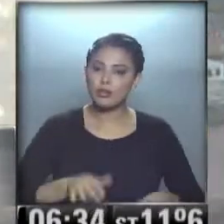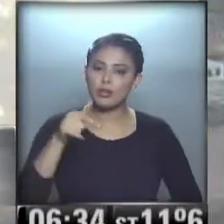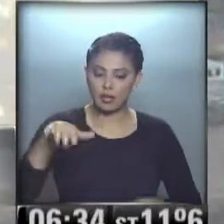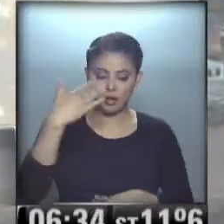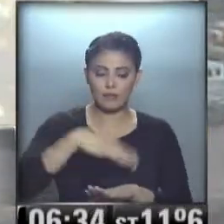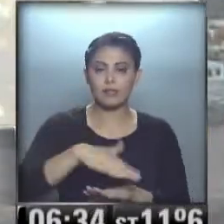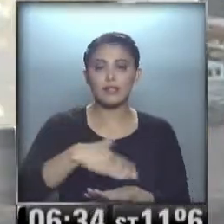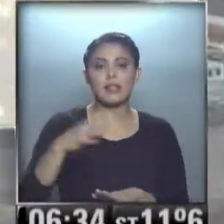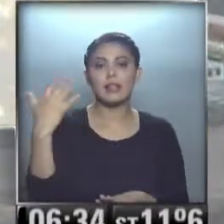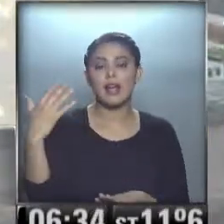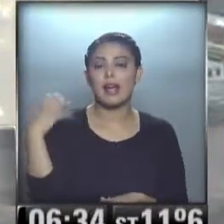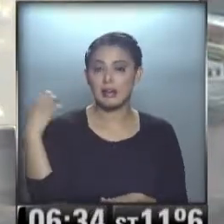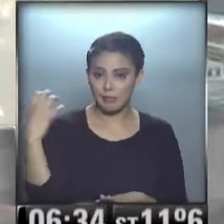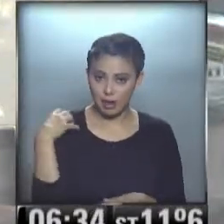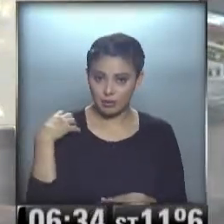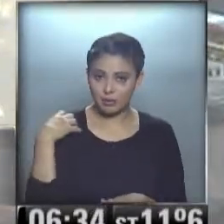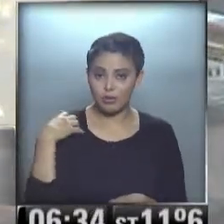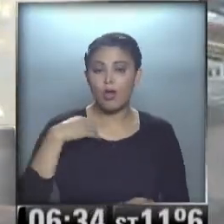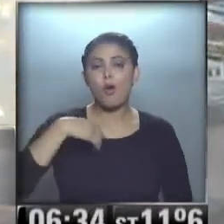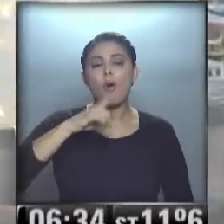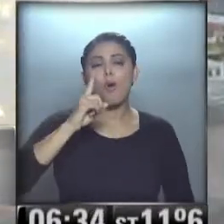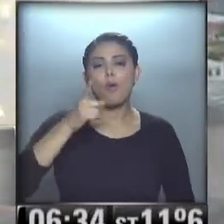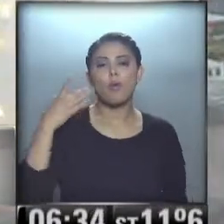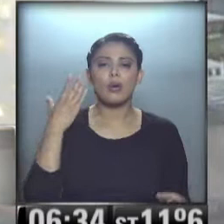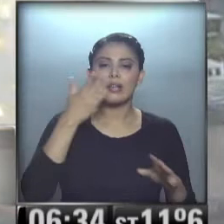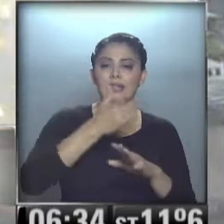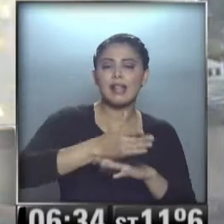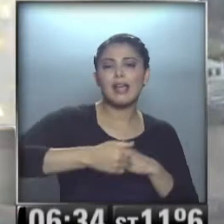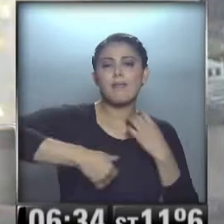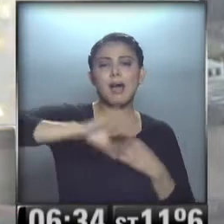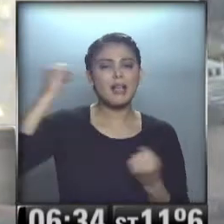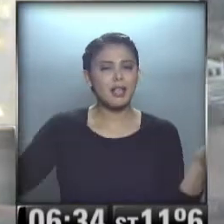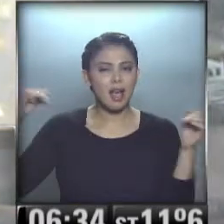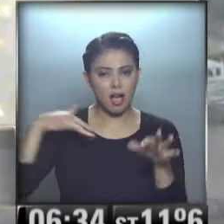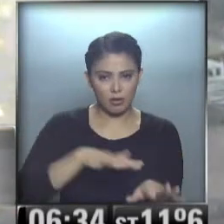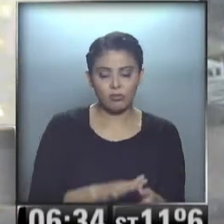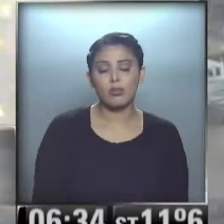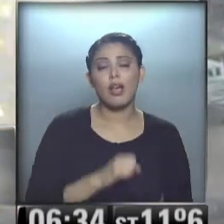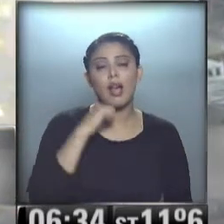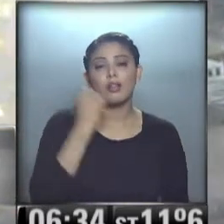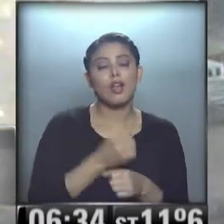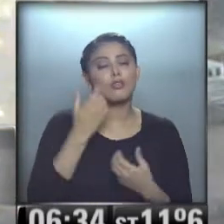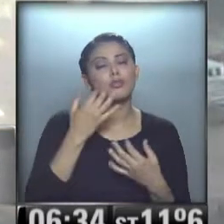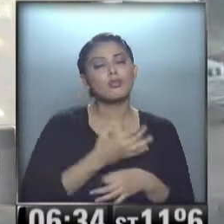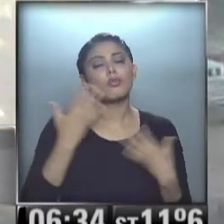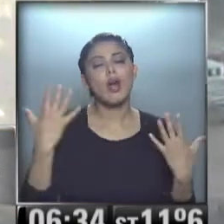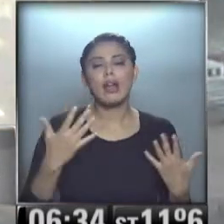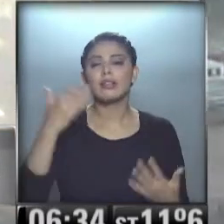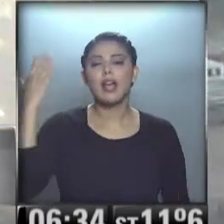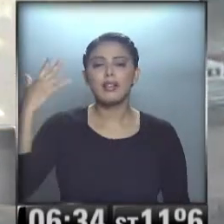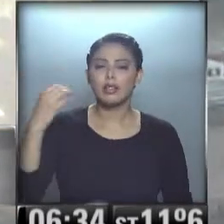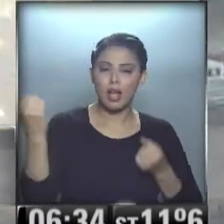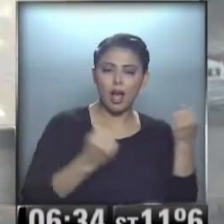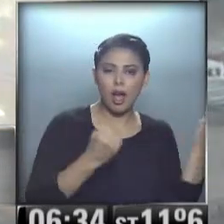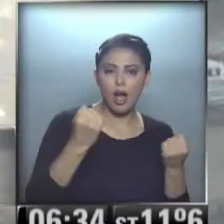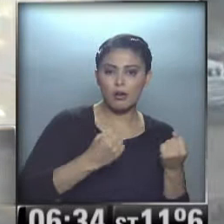avenida General Paz, uno de los corredores más utilizados a esta hora de la mañana. Por suerte se liberó tras un violento choque de un vehículo